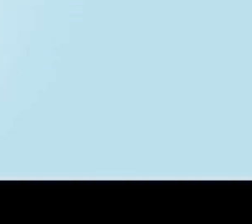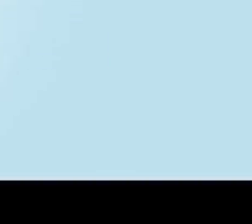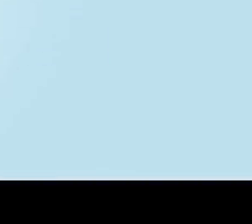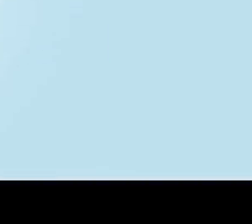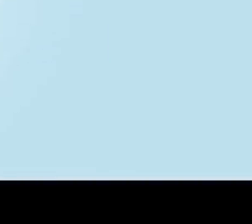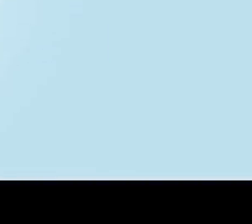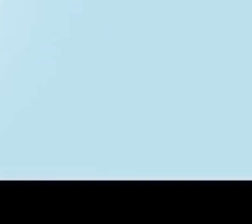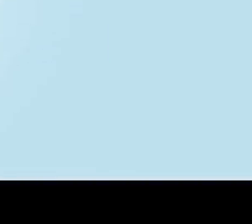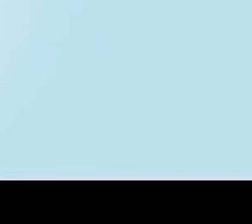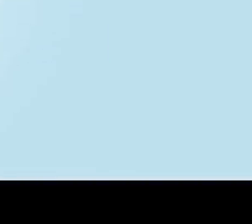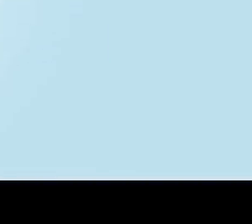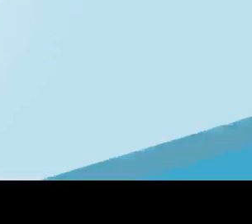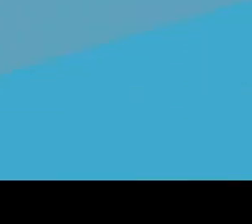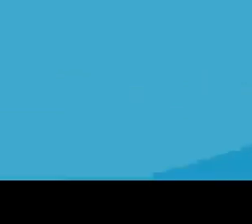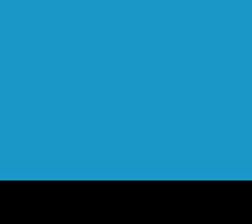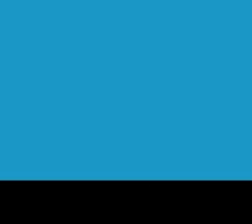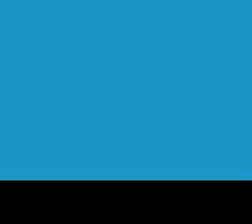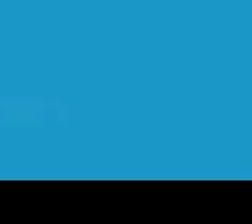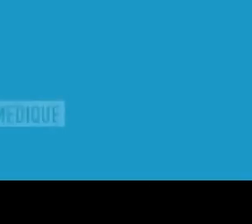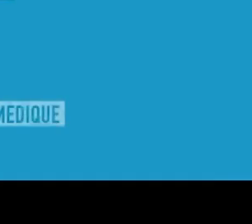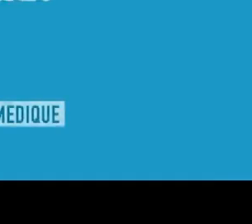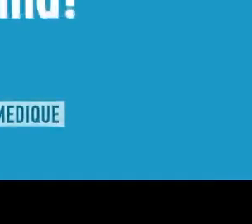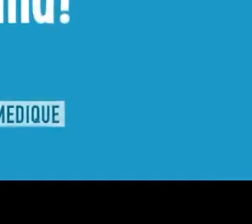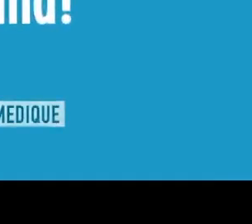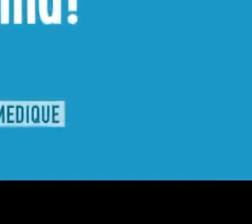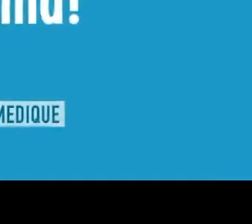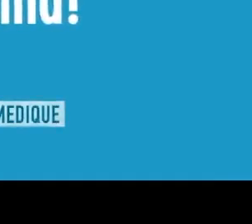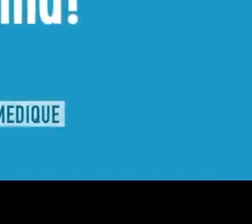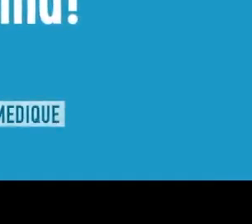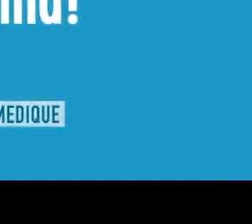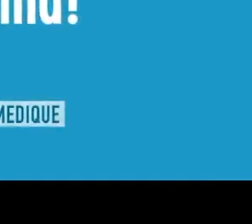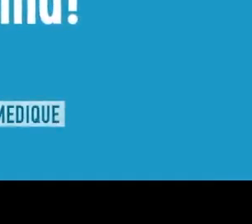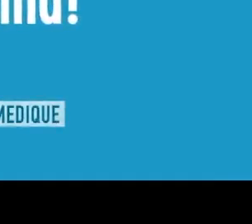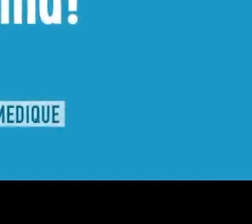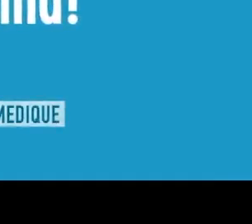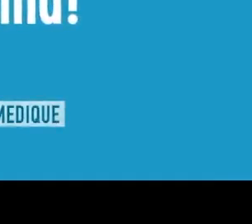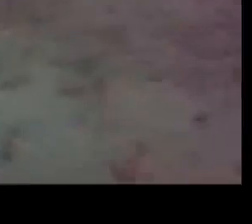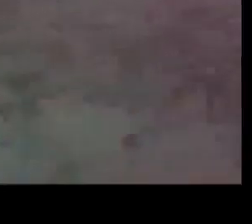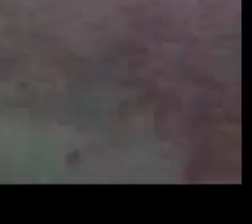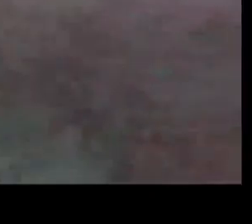otros artículos de uso personal. Prevenir es la mejor medicina.